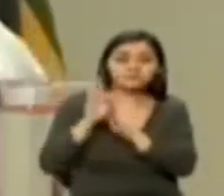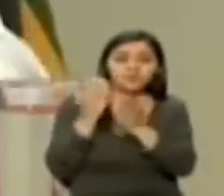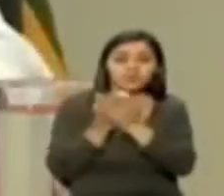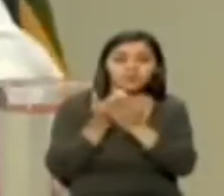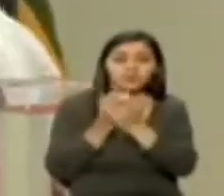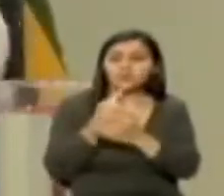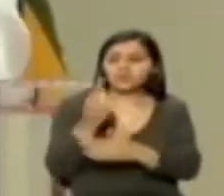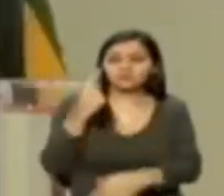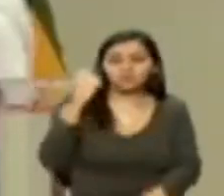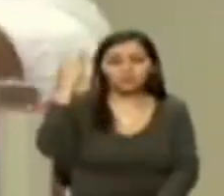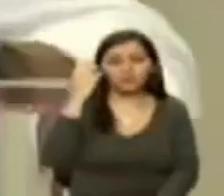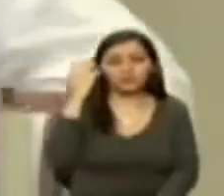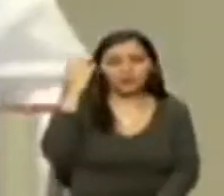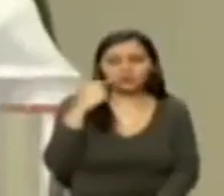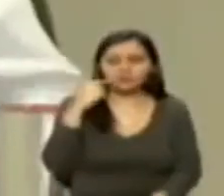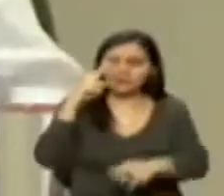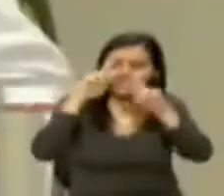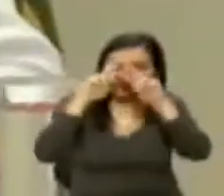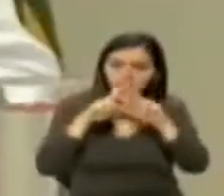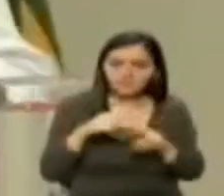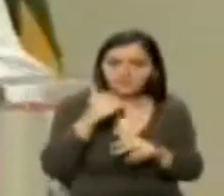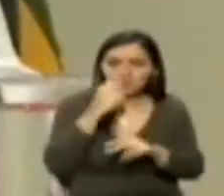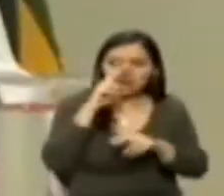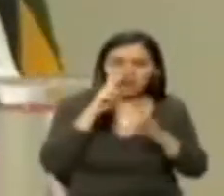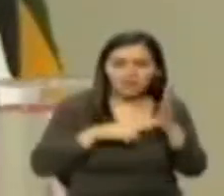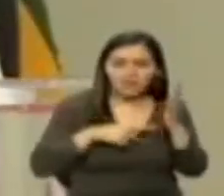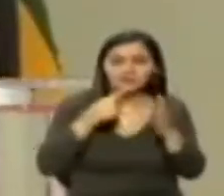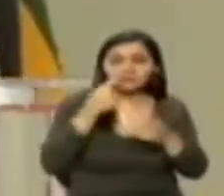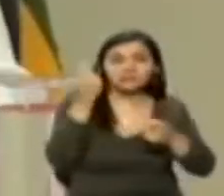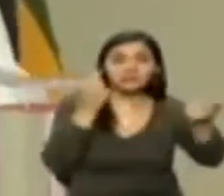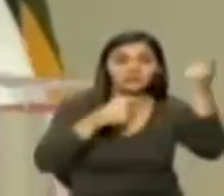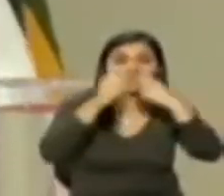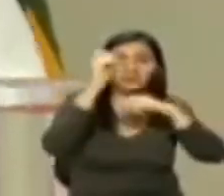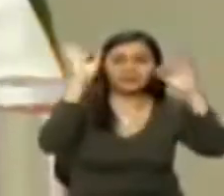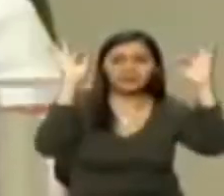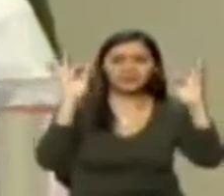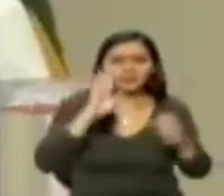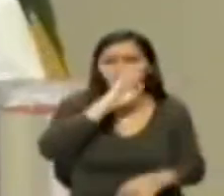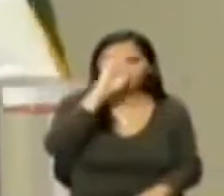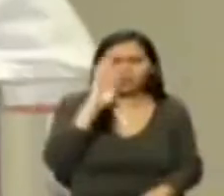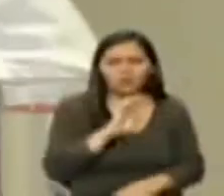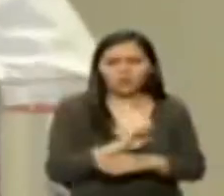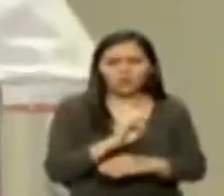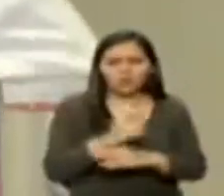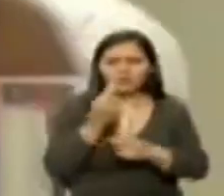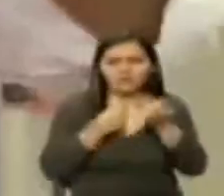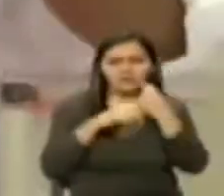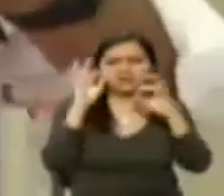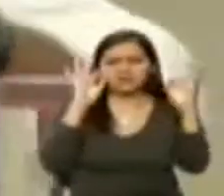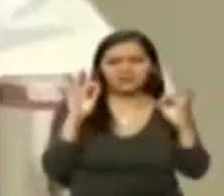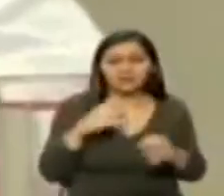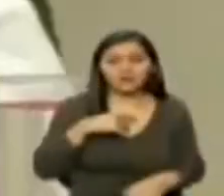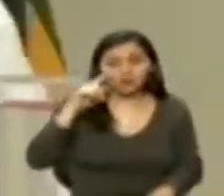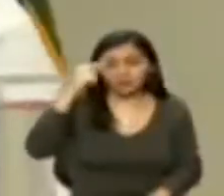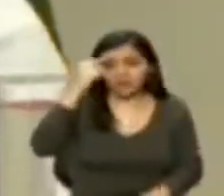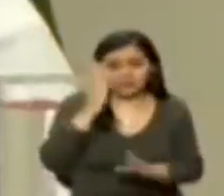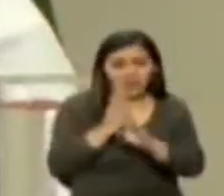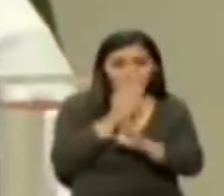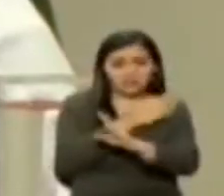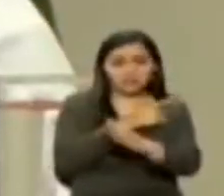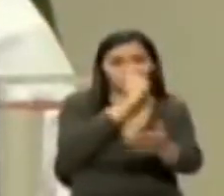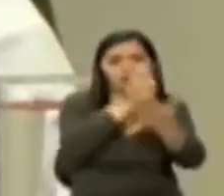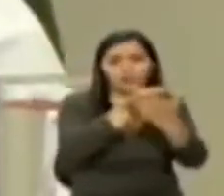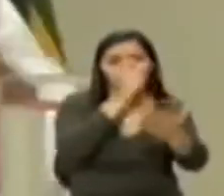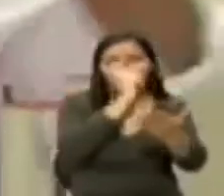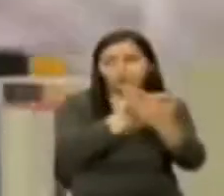son perezosos, ¿no? Porque ni siquiera revisan. Exportar servicios energéticos, eso nunca lo ha hecho el país. Antes mi gobierno importábamos como 1.000 millones